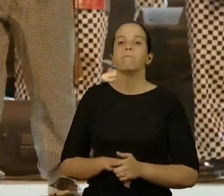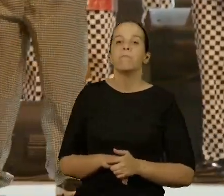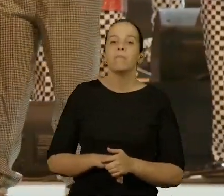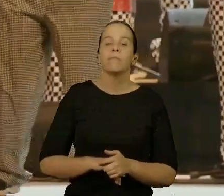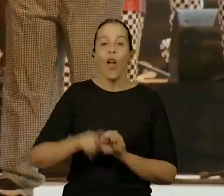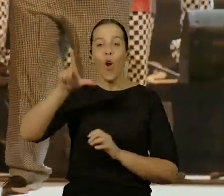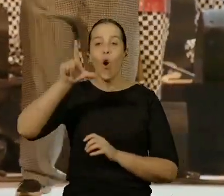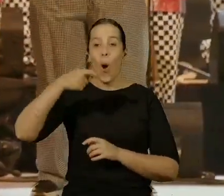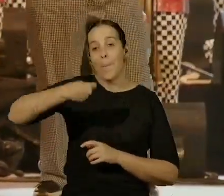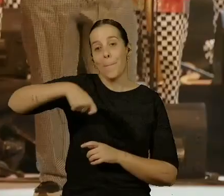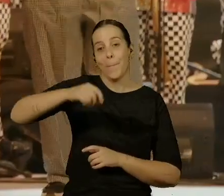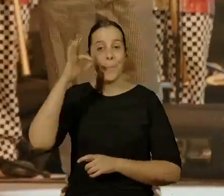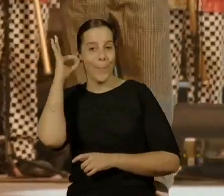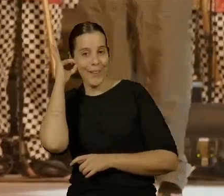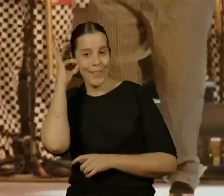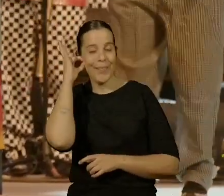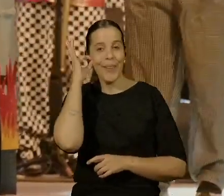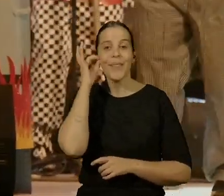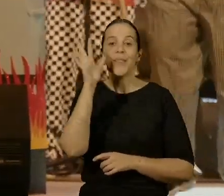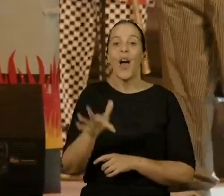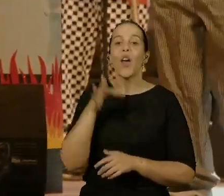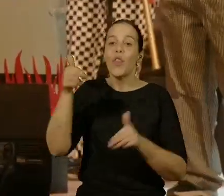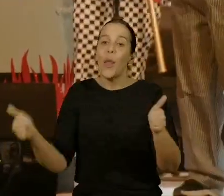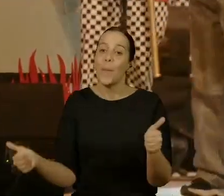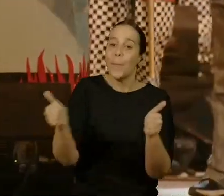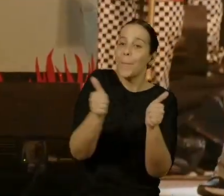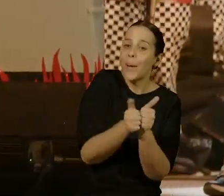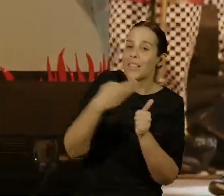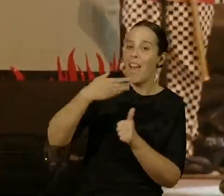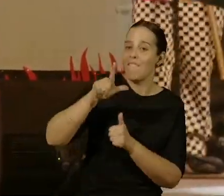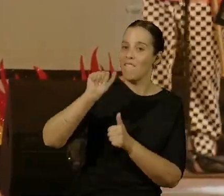Hola, vi, no hay de pinches de